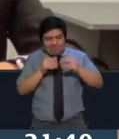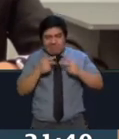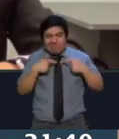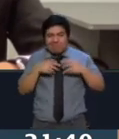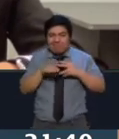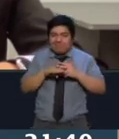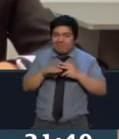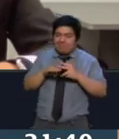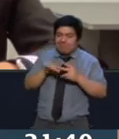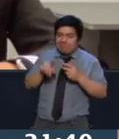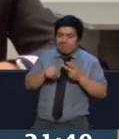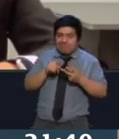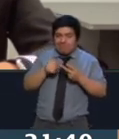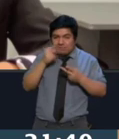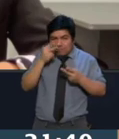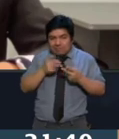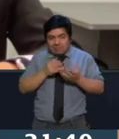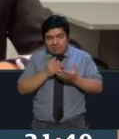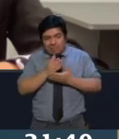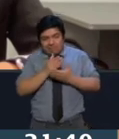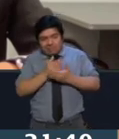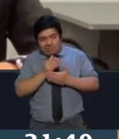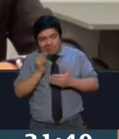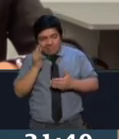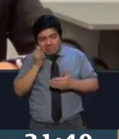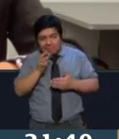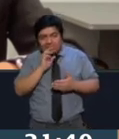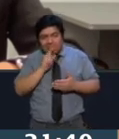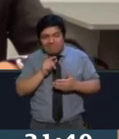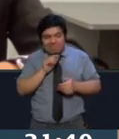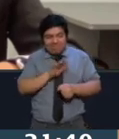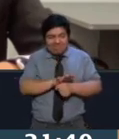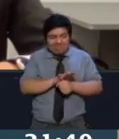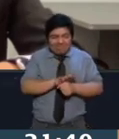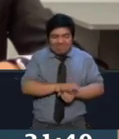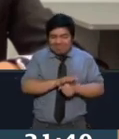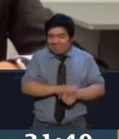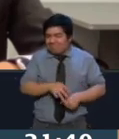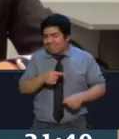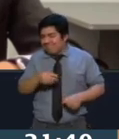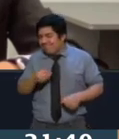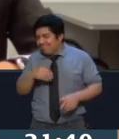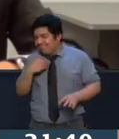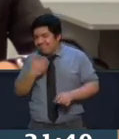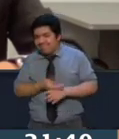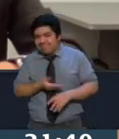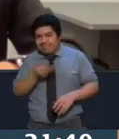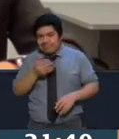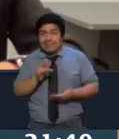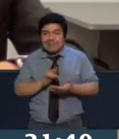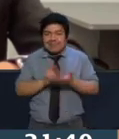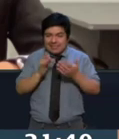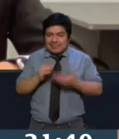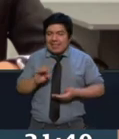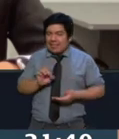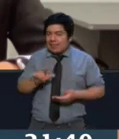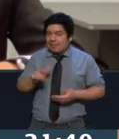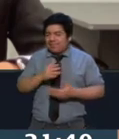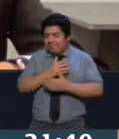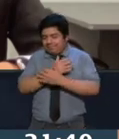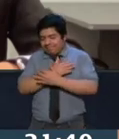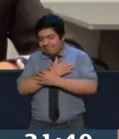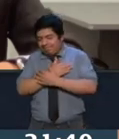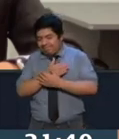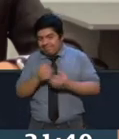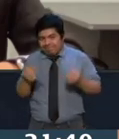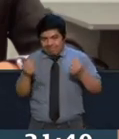nuestro país, quienes pasan por nuestro país en busca de un mejor futuro, también están cargados completamente de xenofobia. Miguel Elorza, te agradezco mucho por tu tiempo, te mando un fuerte abrazo